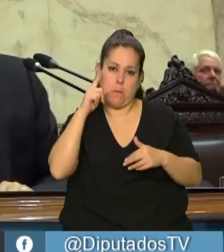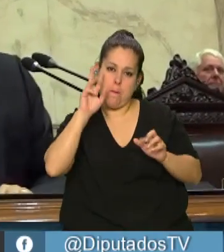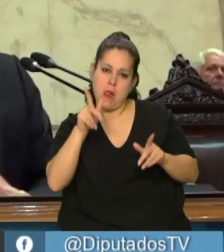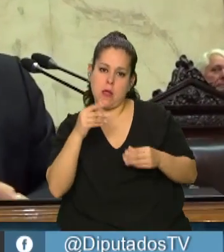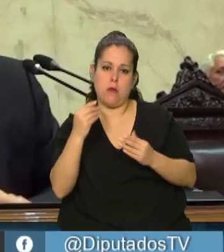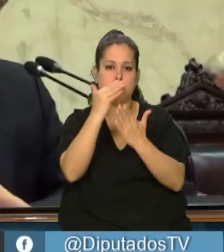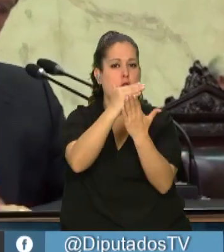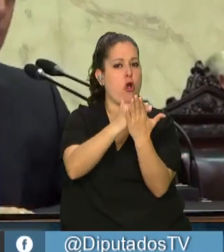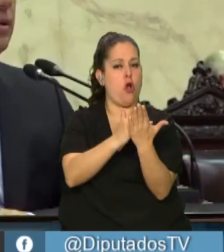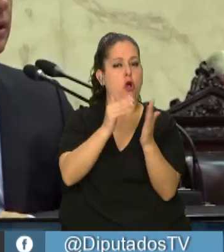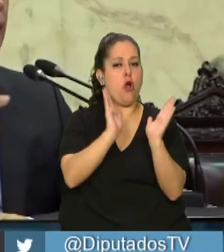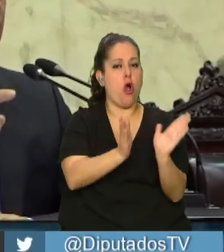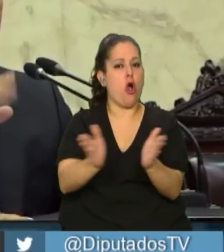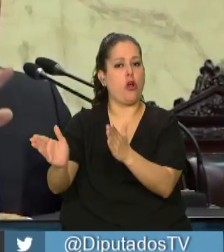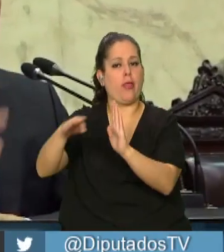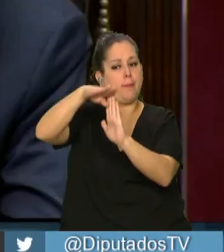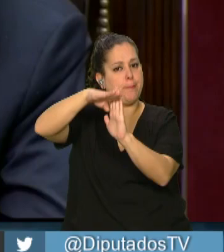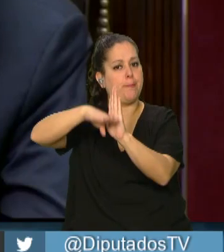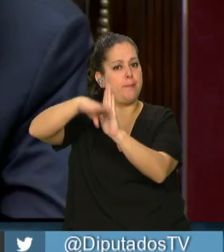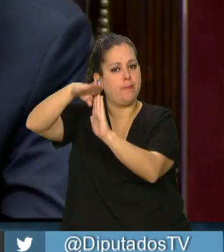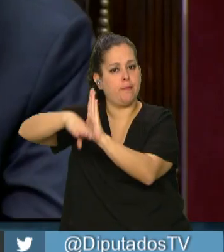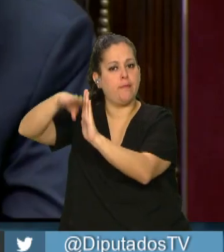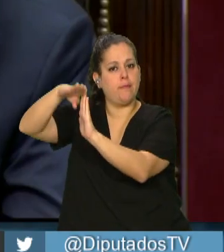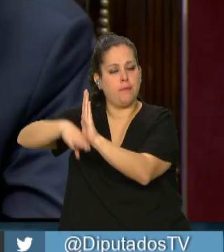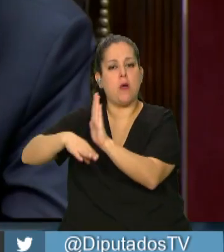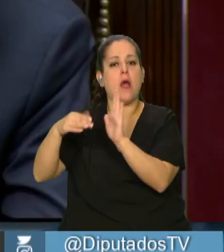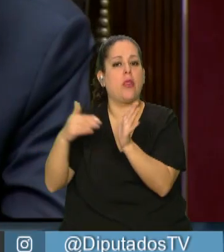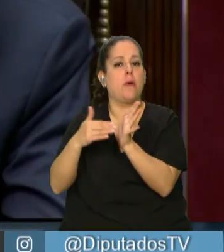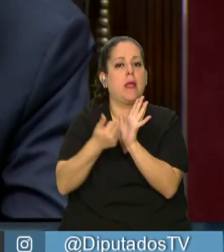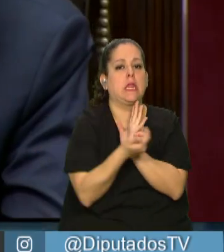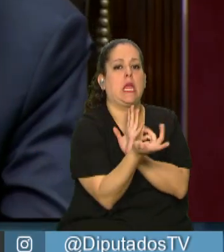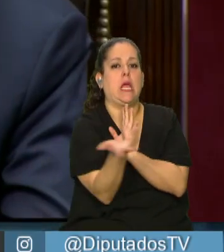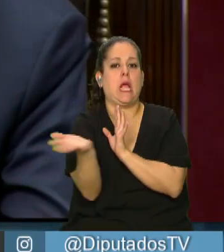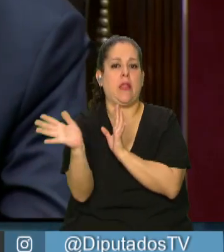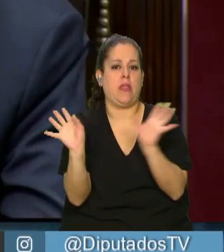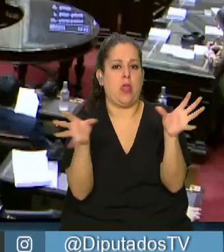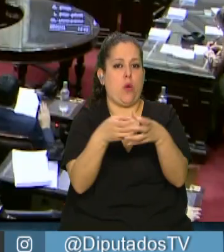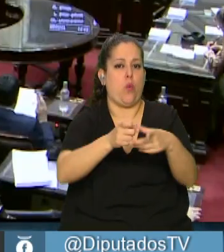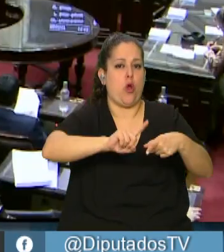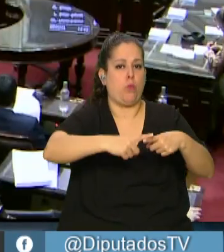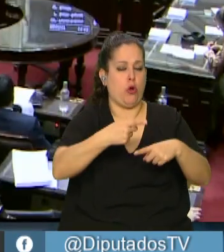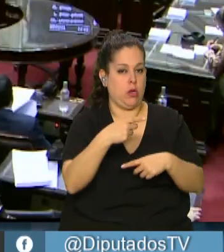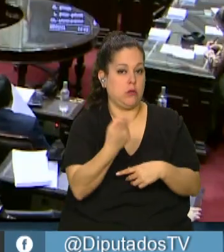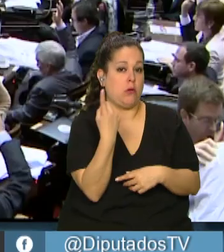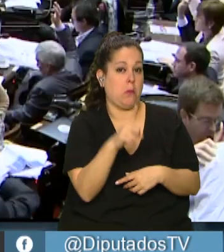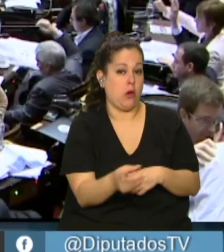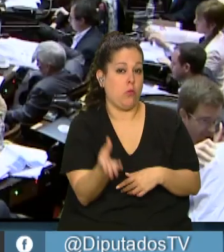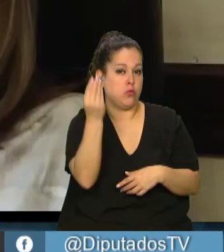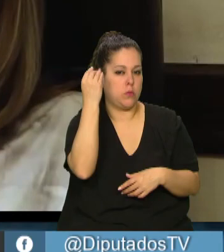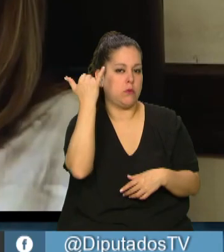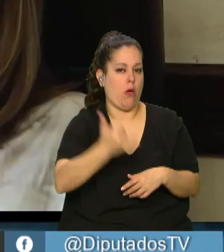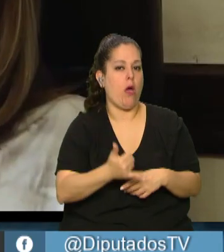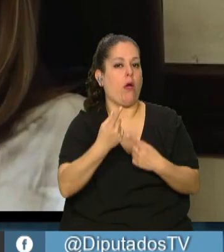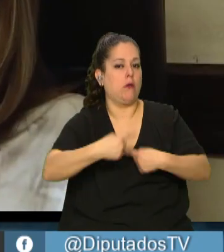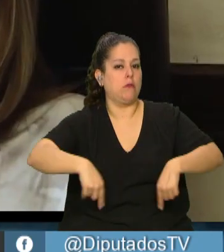a lo que corresponde por la cantidad de diputados que tiene cada bloque. Pero a veces hay